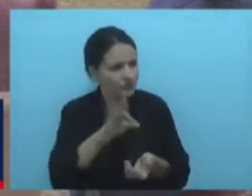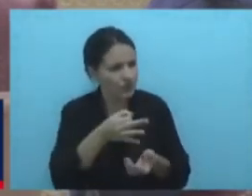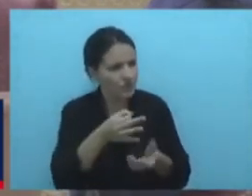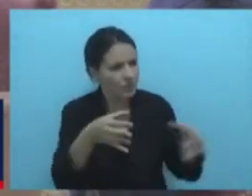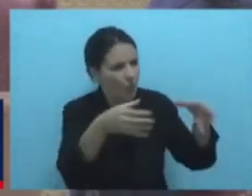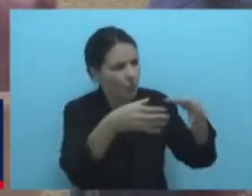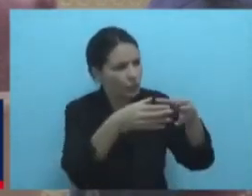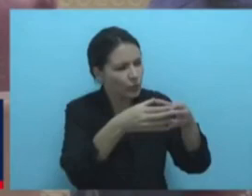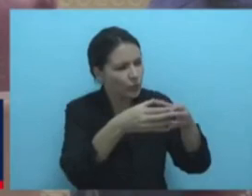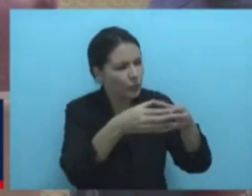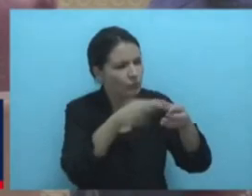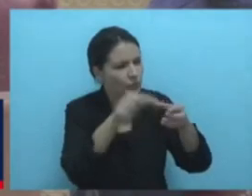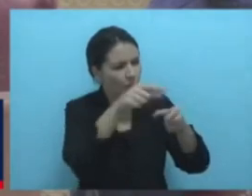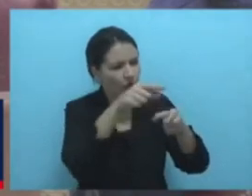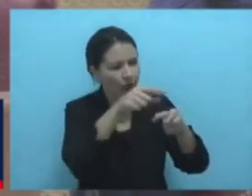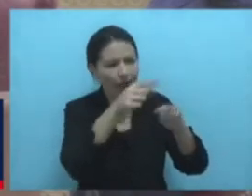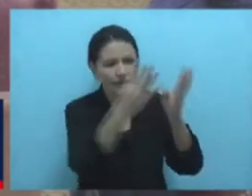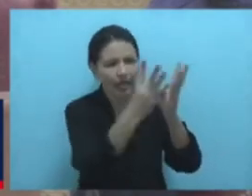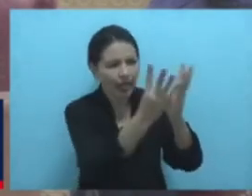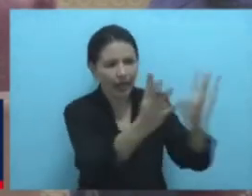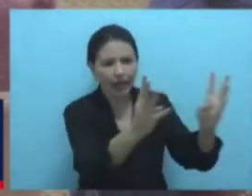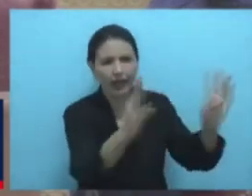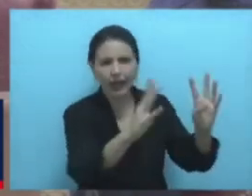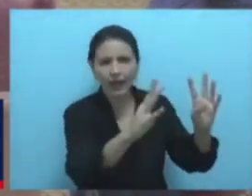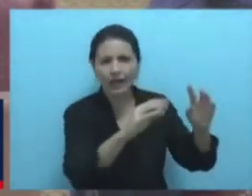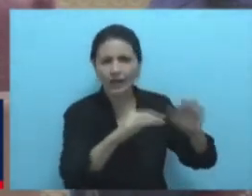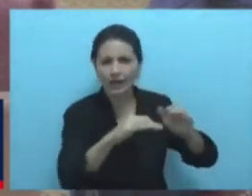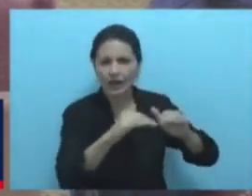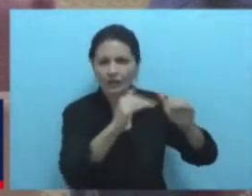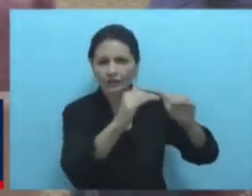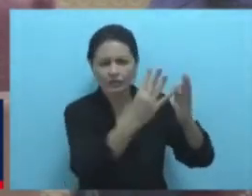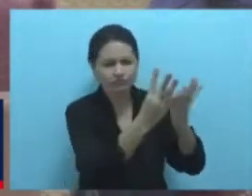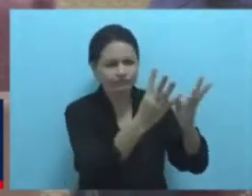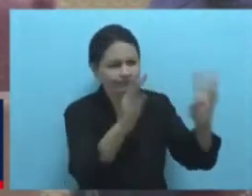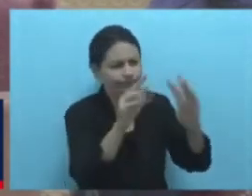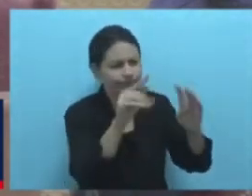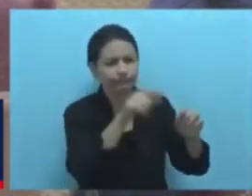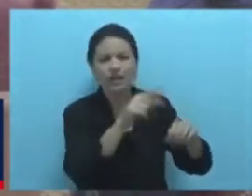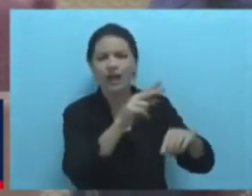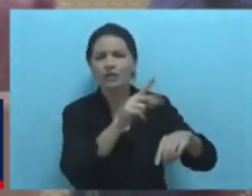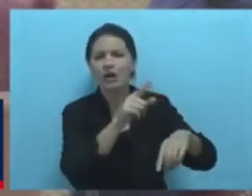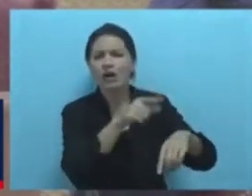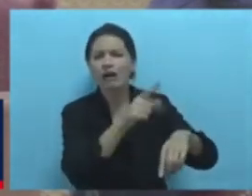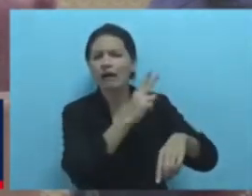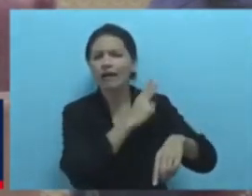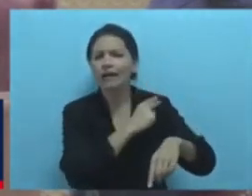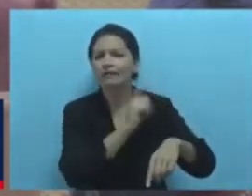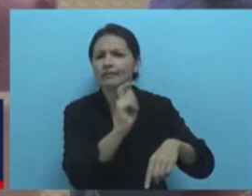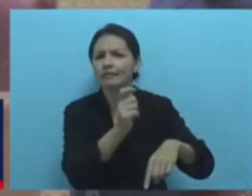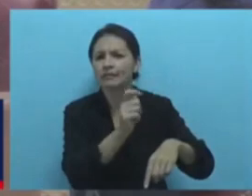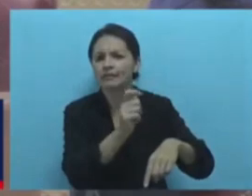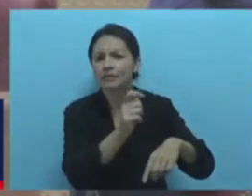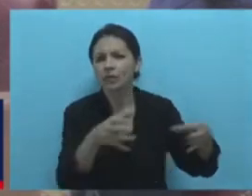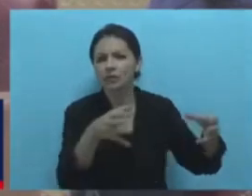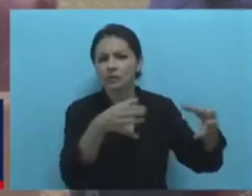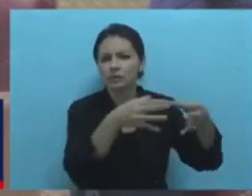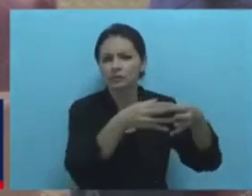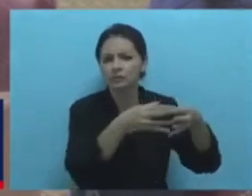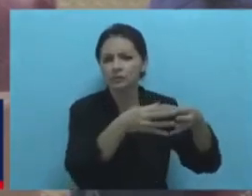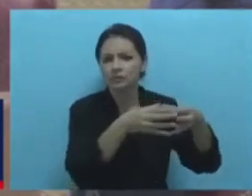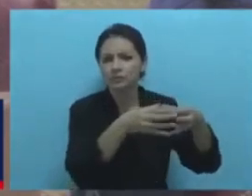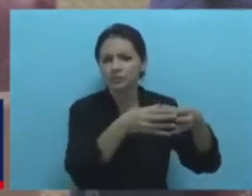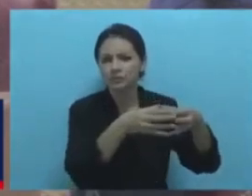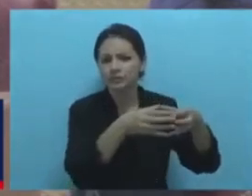de newells responde a lo que se venía construyendo de los tiempos de la presidencia de alguien muy curioso